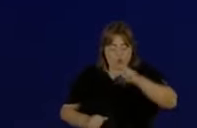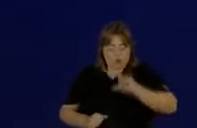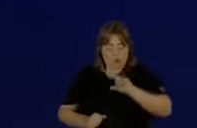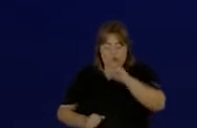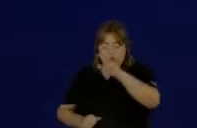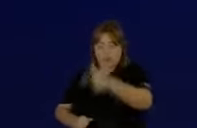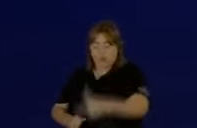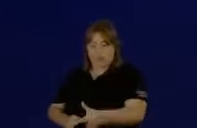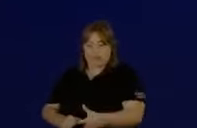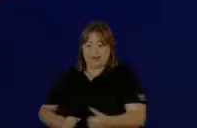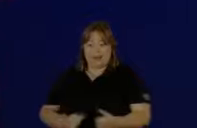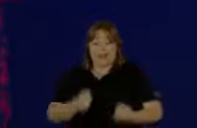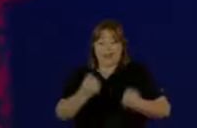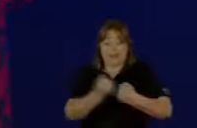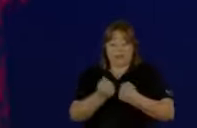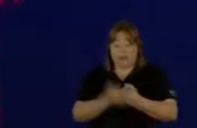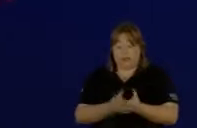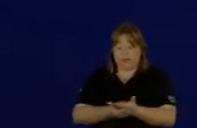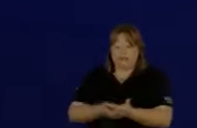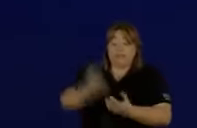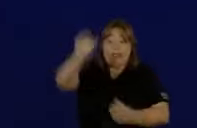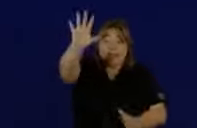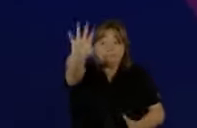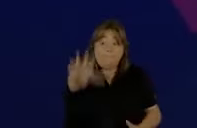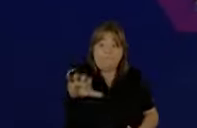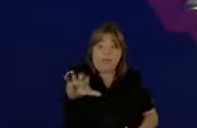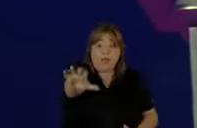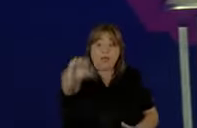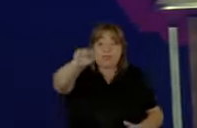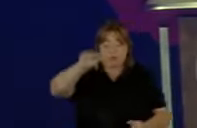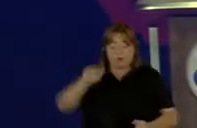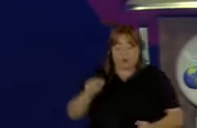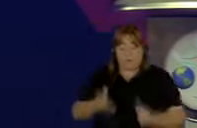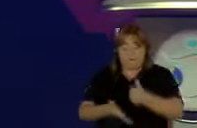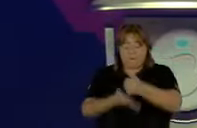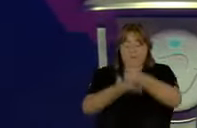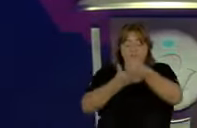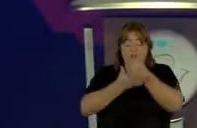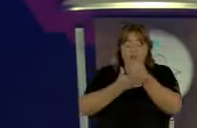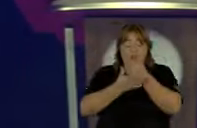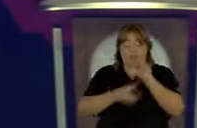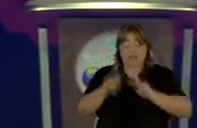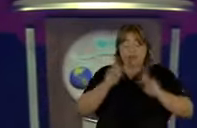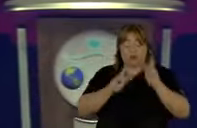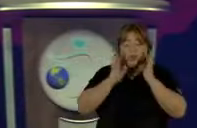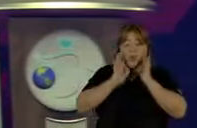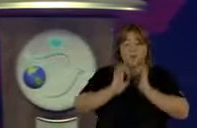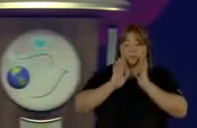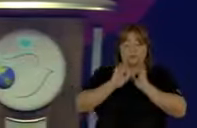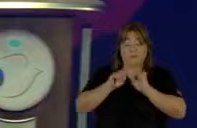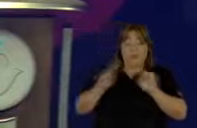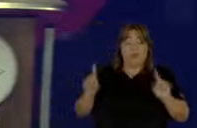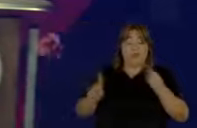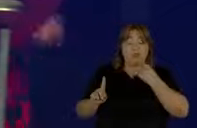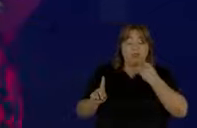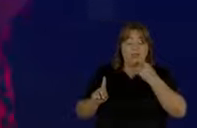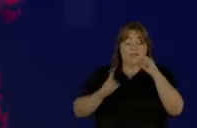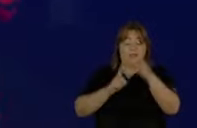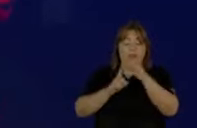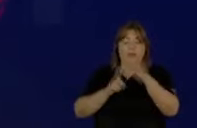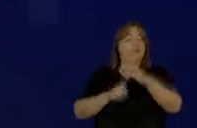sus manos para levantar al caído, que extiende su mano para ayudar al que está afligido. Pero mira lo que dice la palabra: